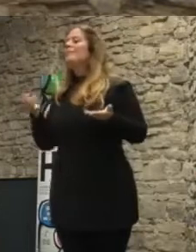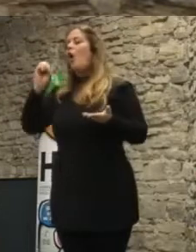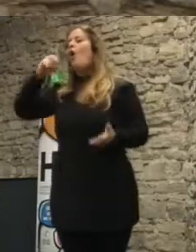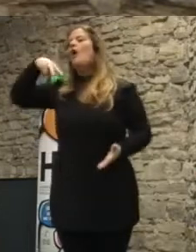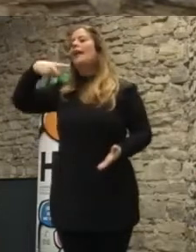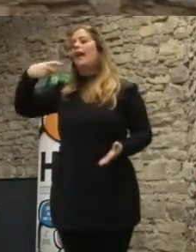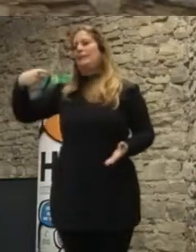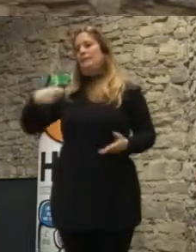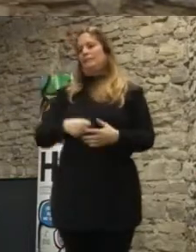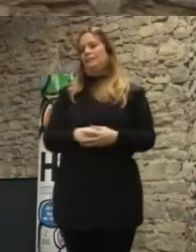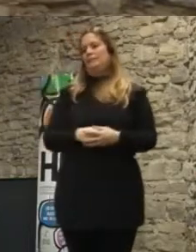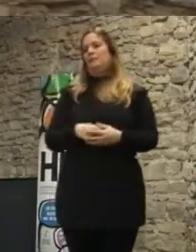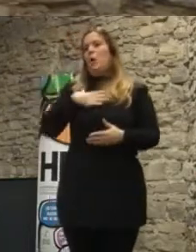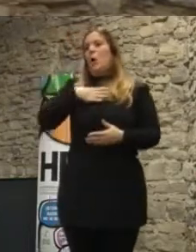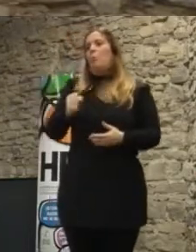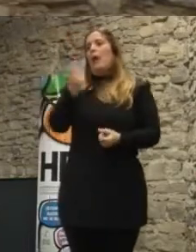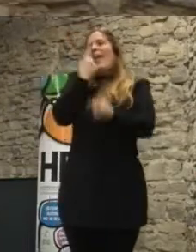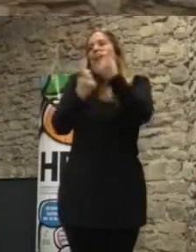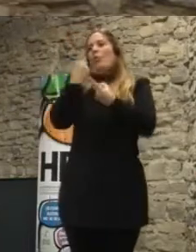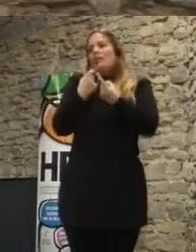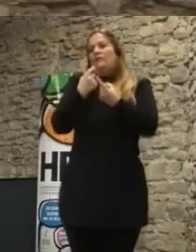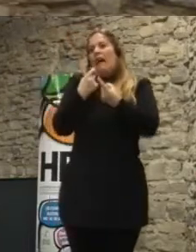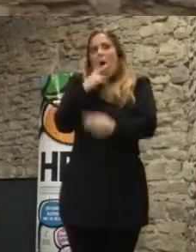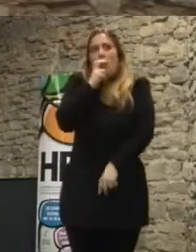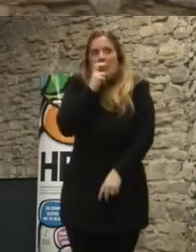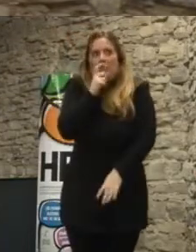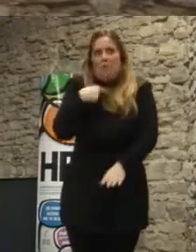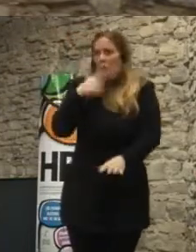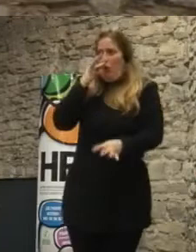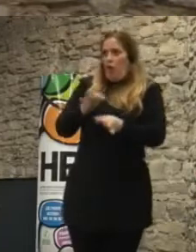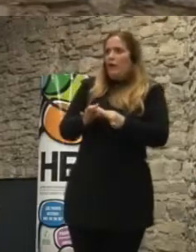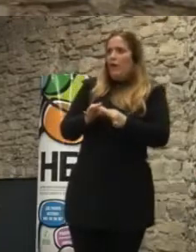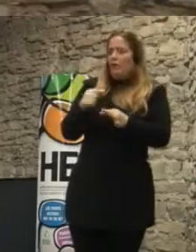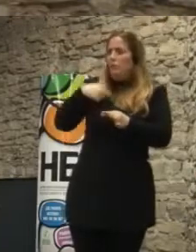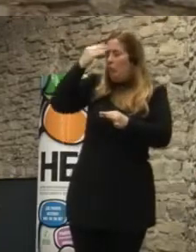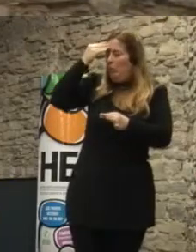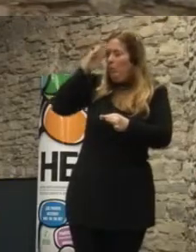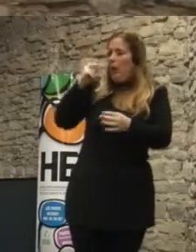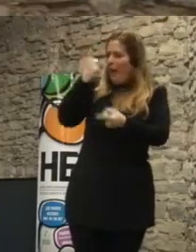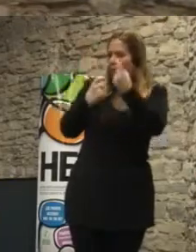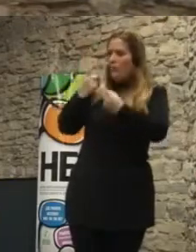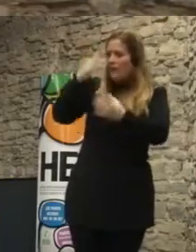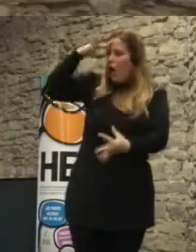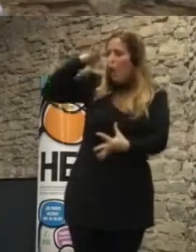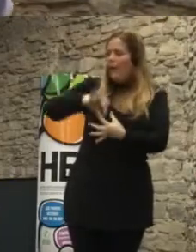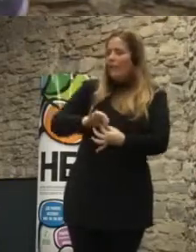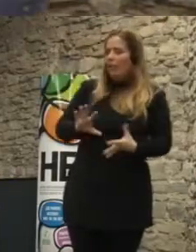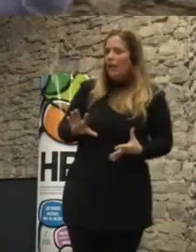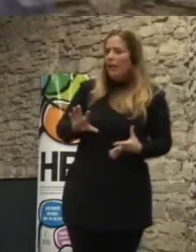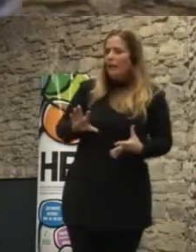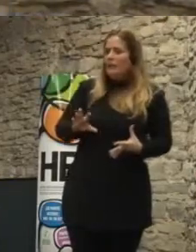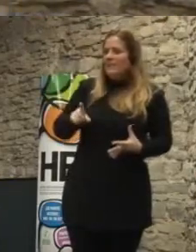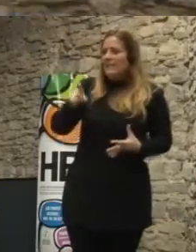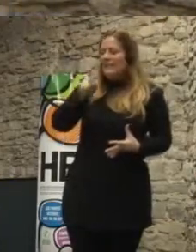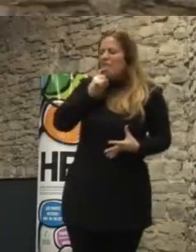Es posible que la encuesta sea un desastre, pero yo no lo creo, ¿no? Pero me parece bastante coherente, difícil de entender, difícil de